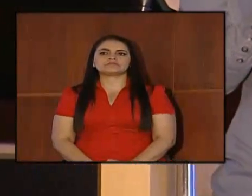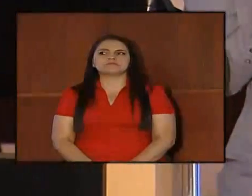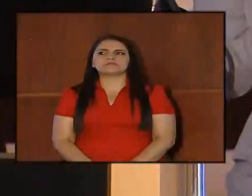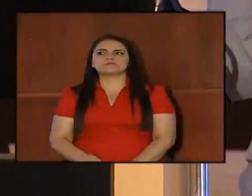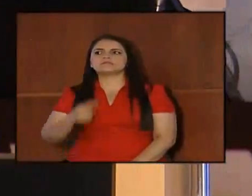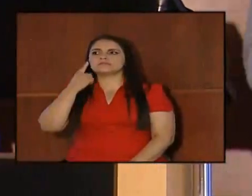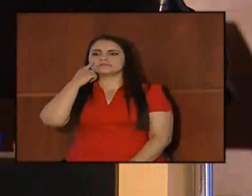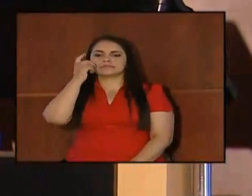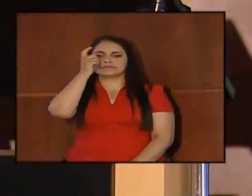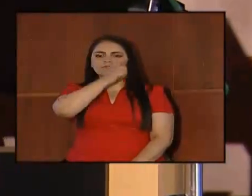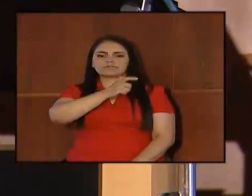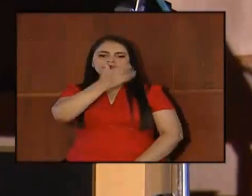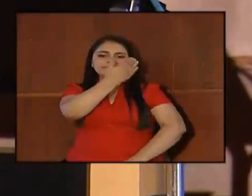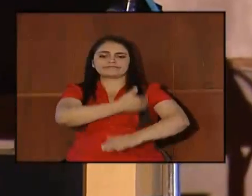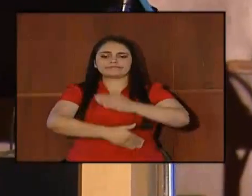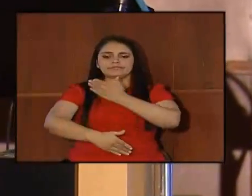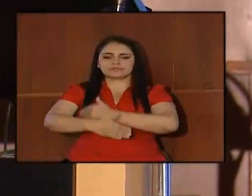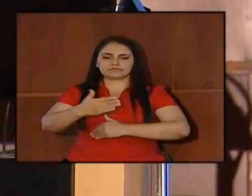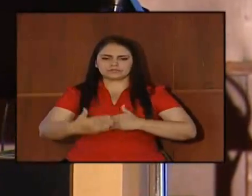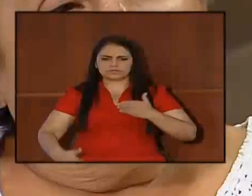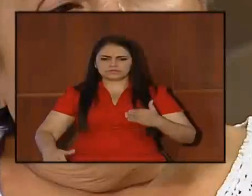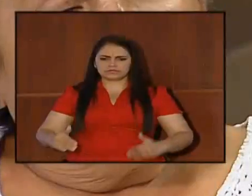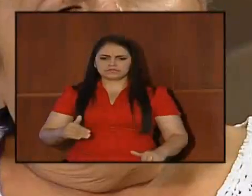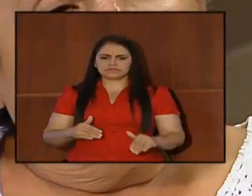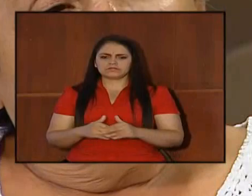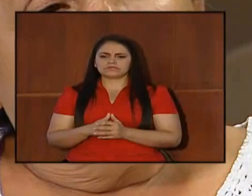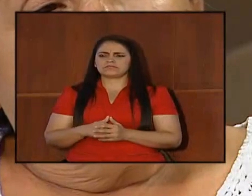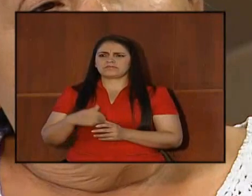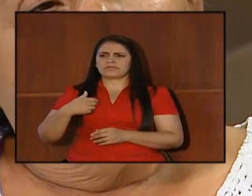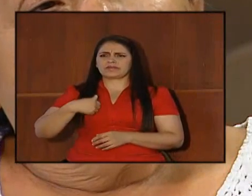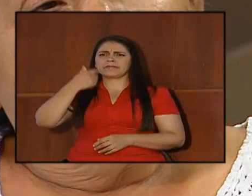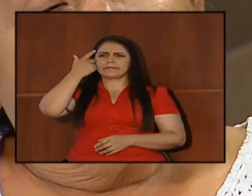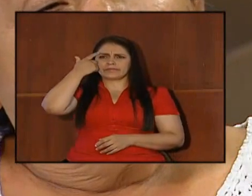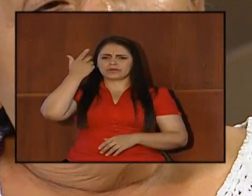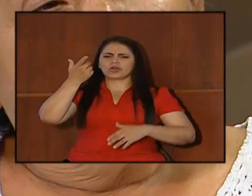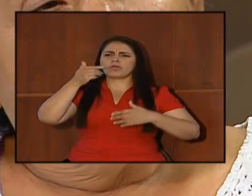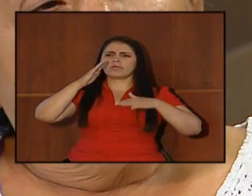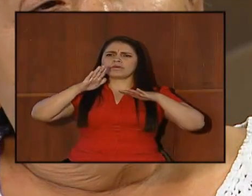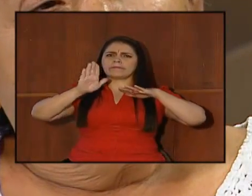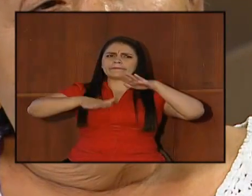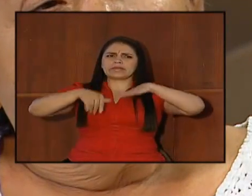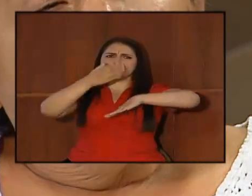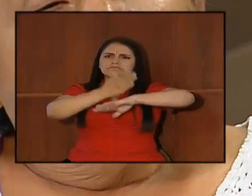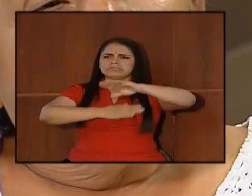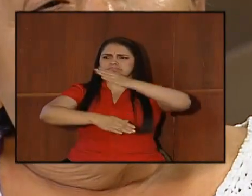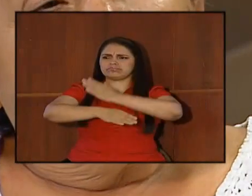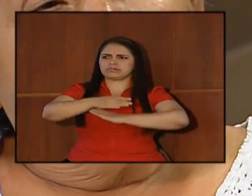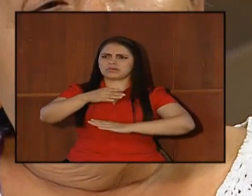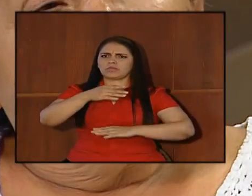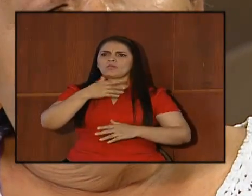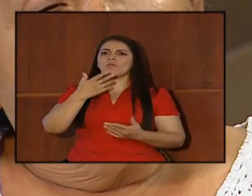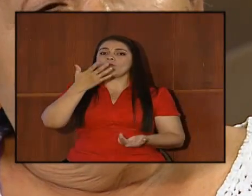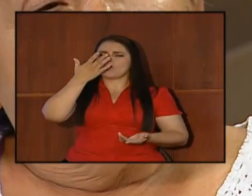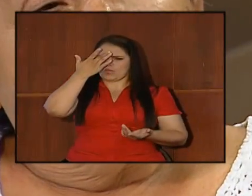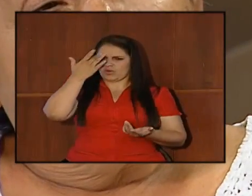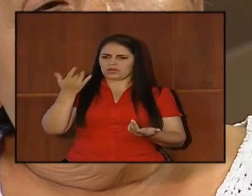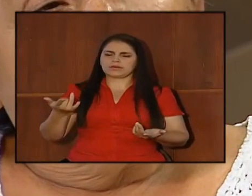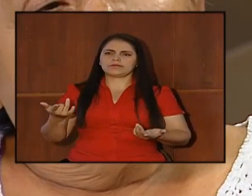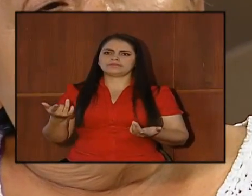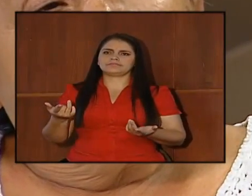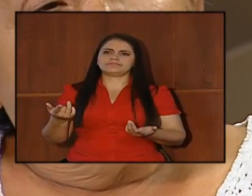Amputados. Normalmente uno diría, una persona que está amputada en miembros superiores, o sea, en los brazos, pues no tiene por qué estar postrado en cama,